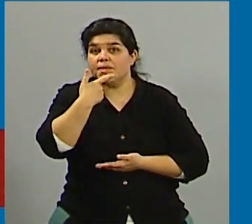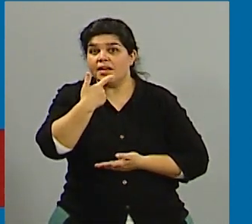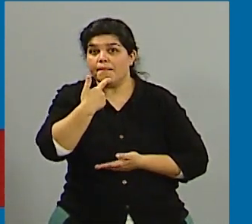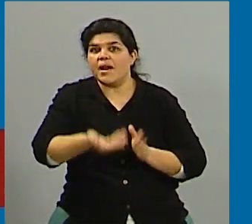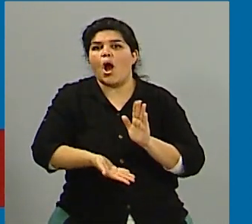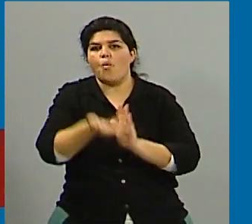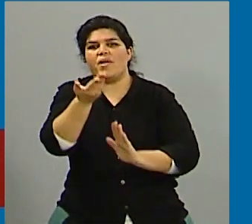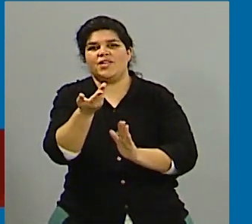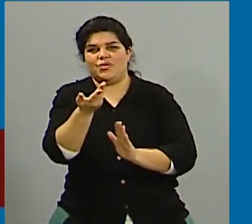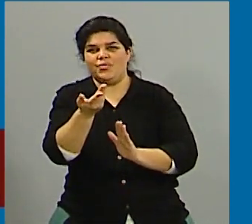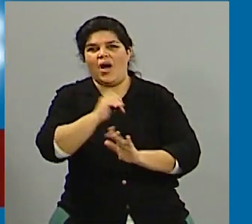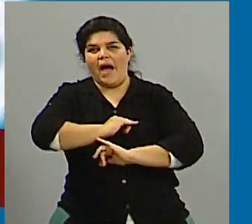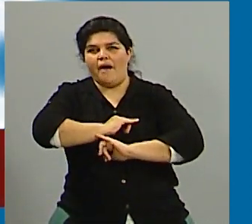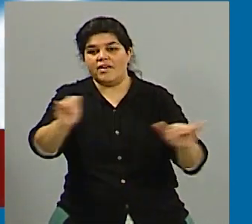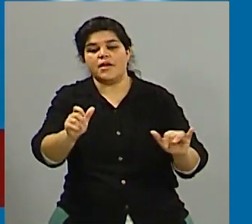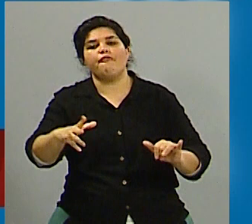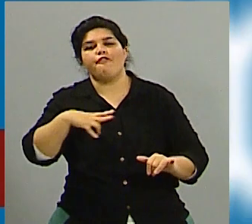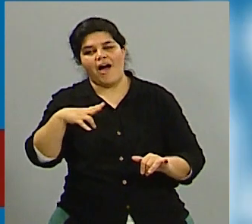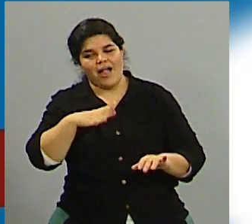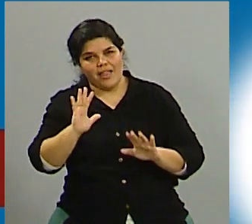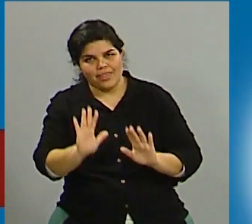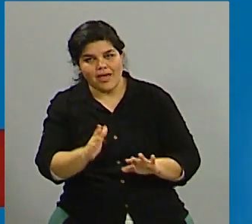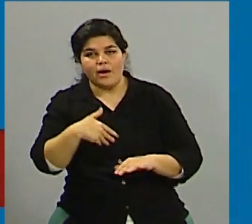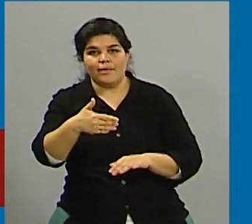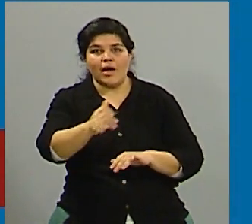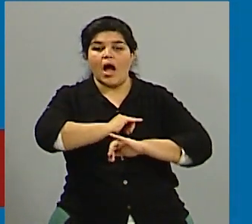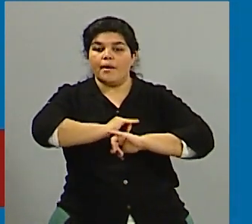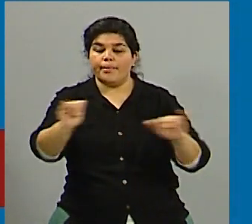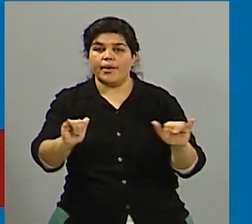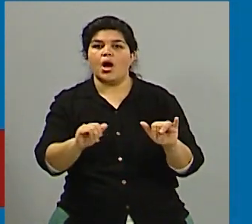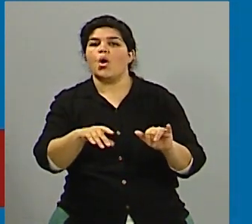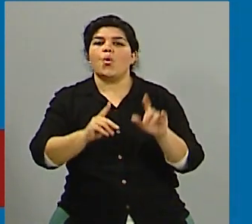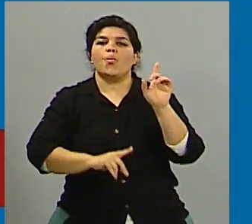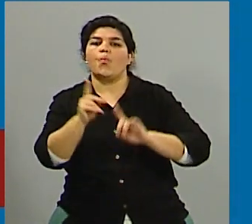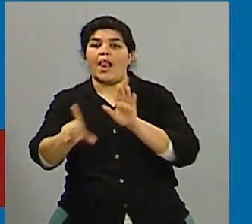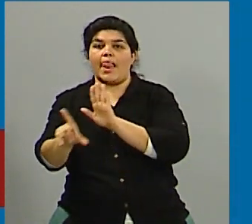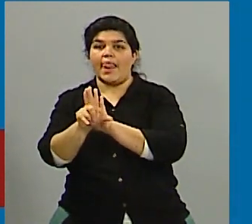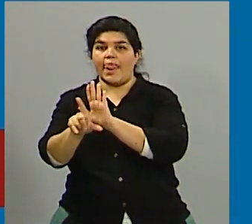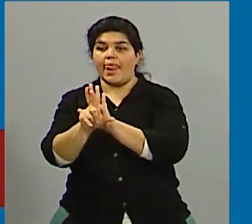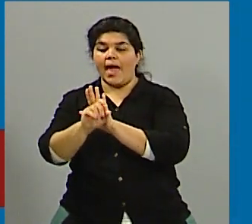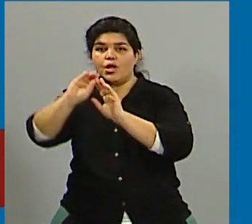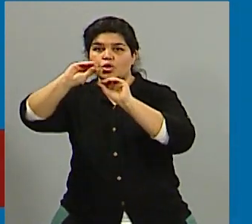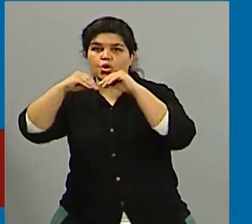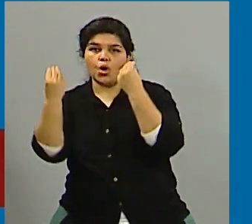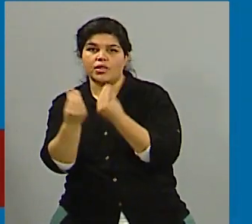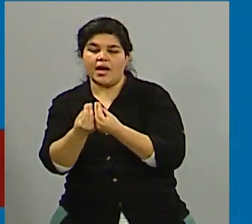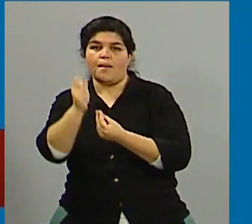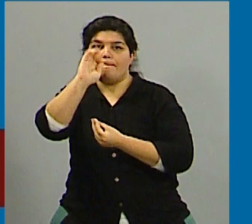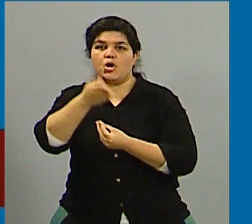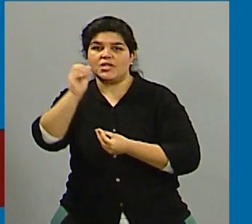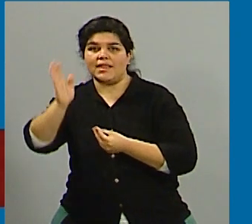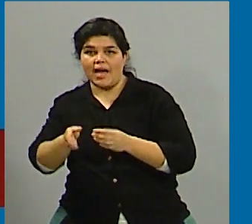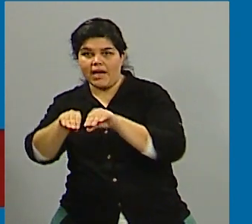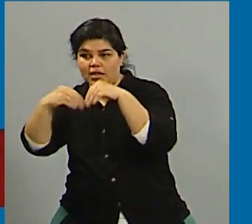días, así que veremos cuál es el aumento que establece la Ley de Movilidad Jubilatoria a partir del cálculo en el mes de